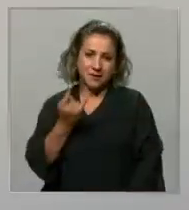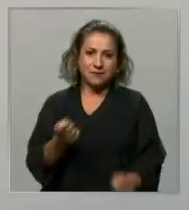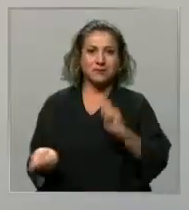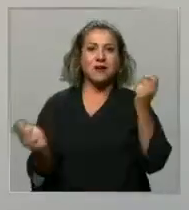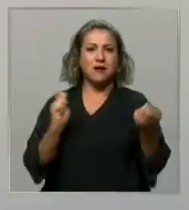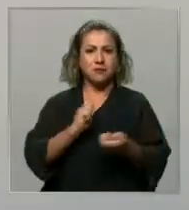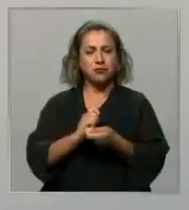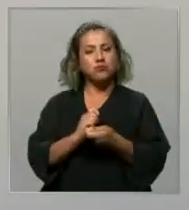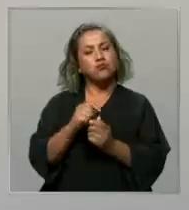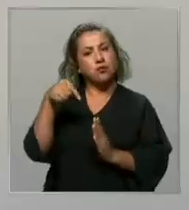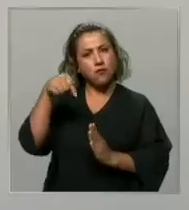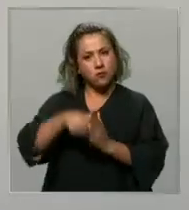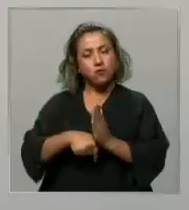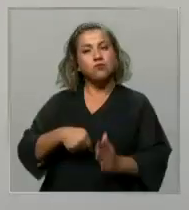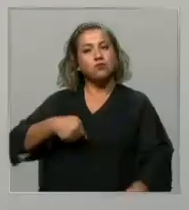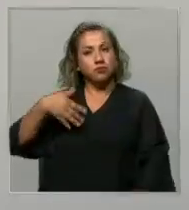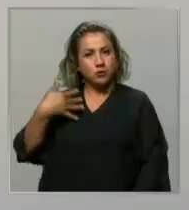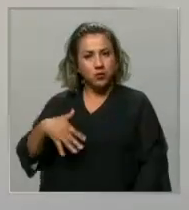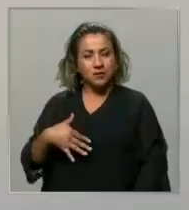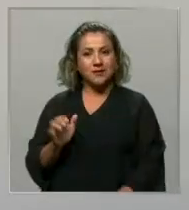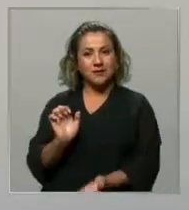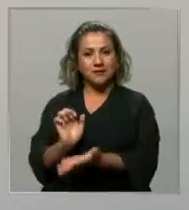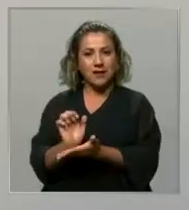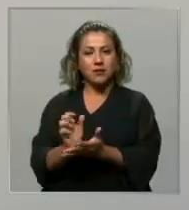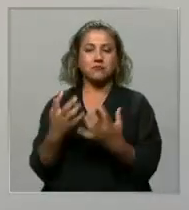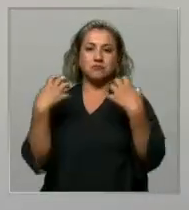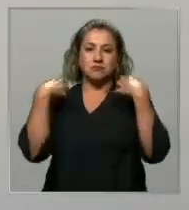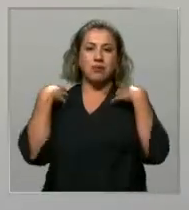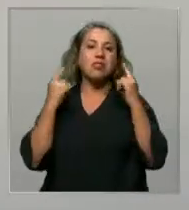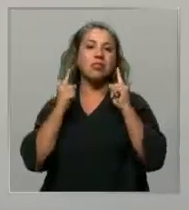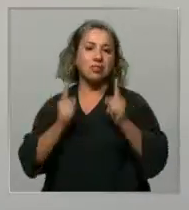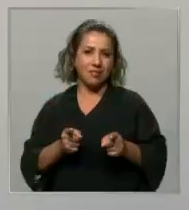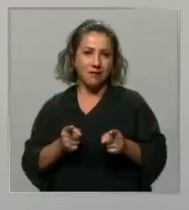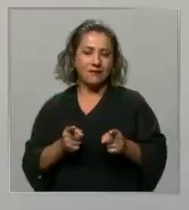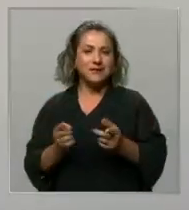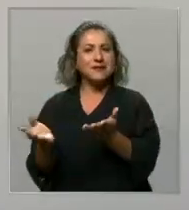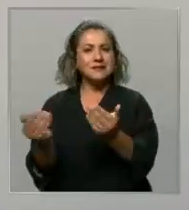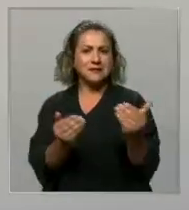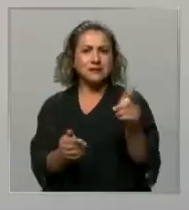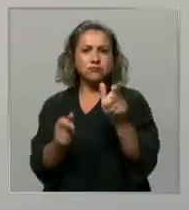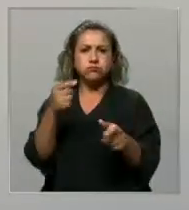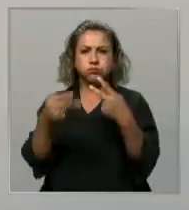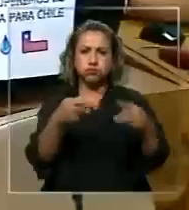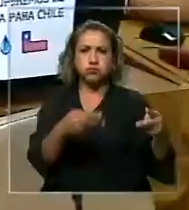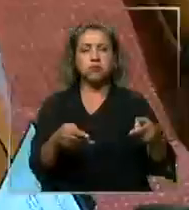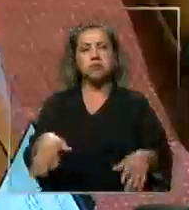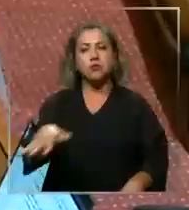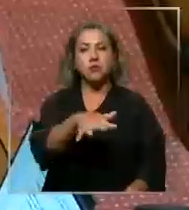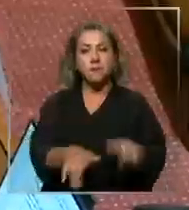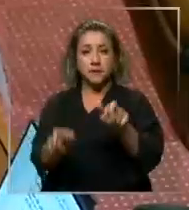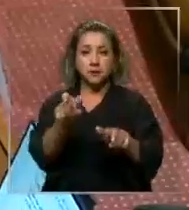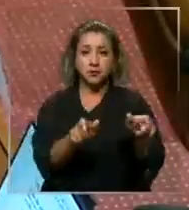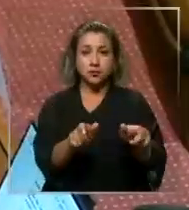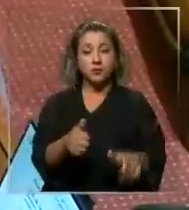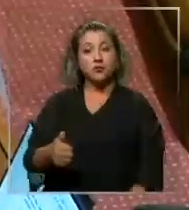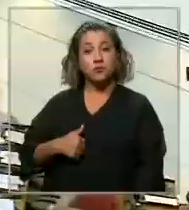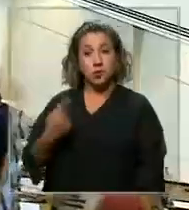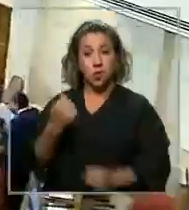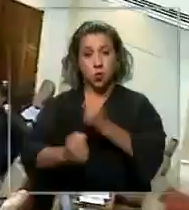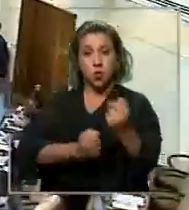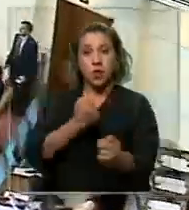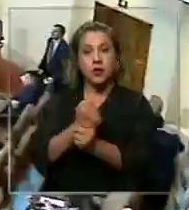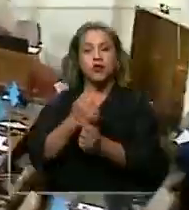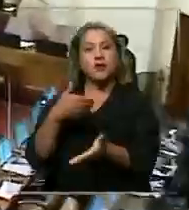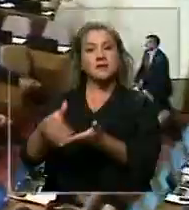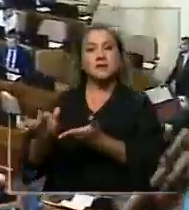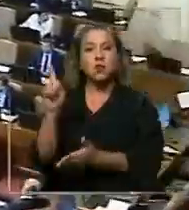cambios estructurales que hagan que el estado se haga responsable de las necesidades que tiene la población al cumplirse un año del